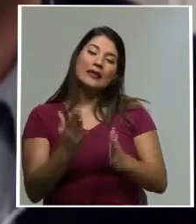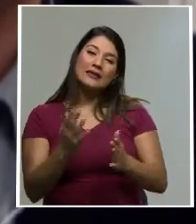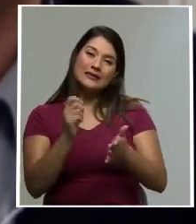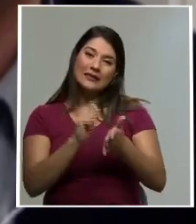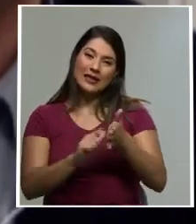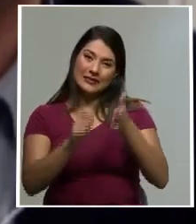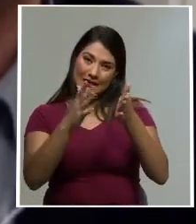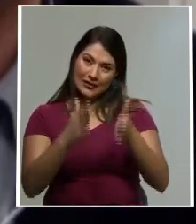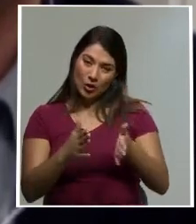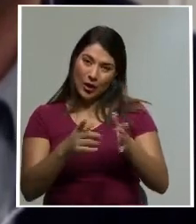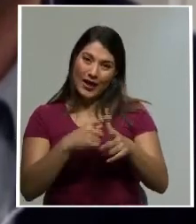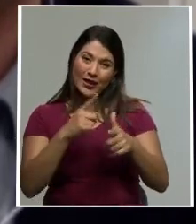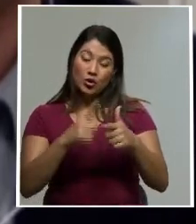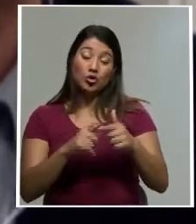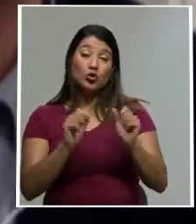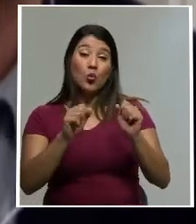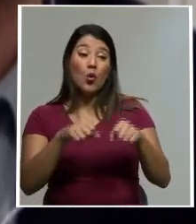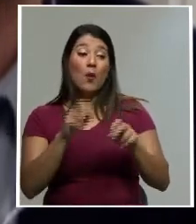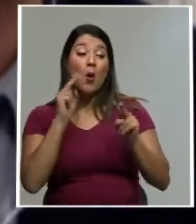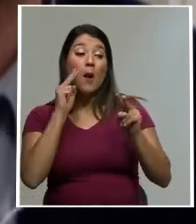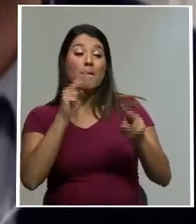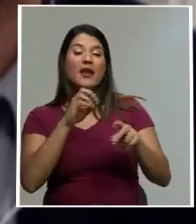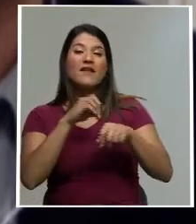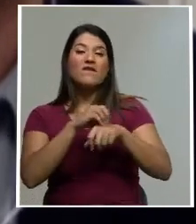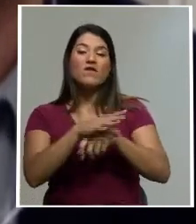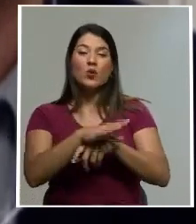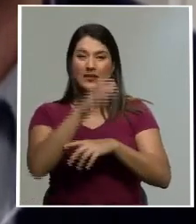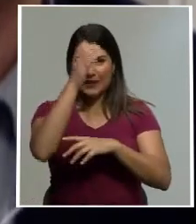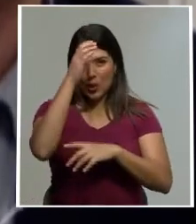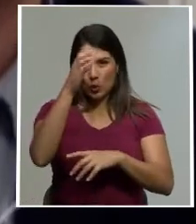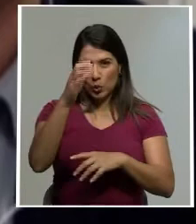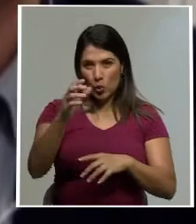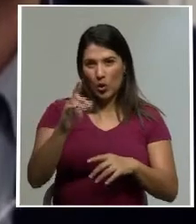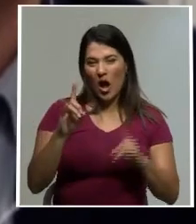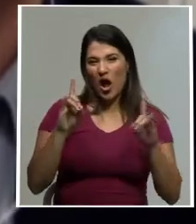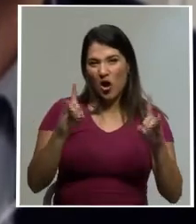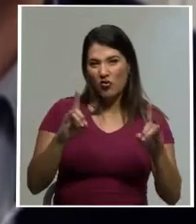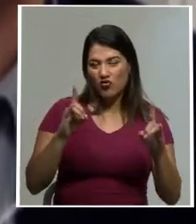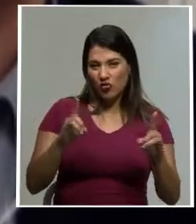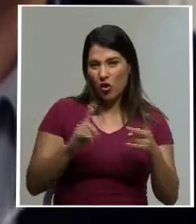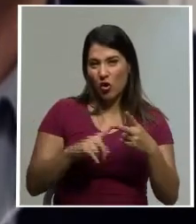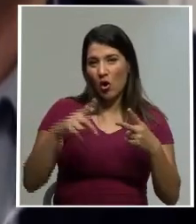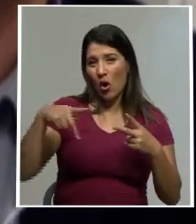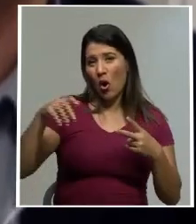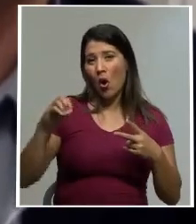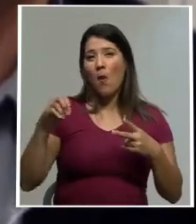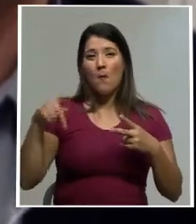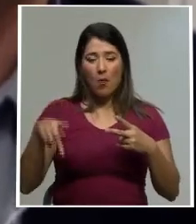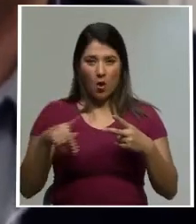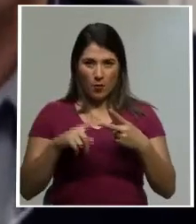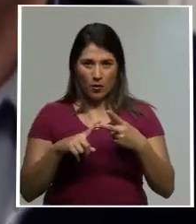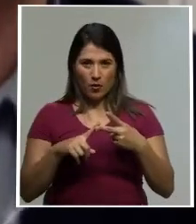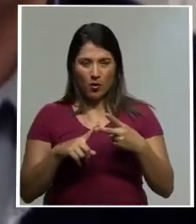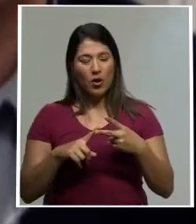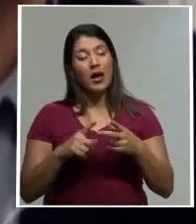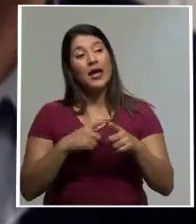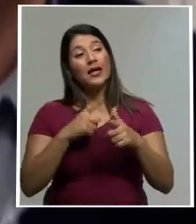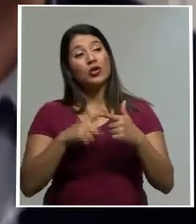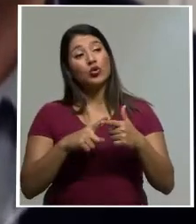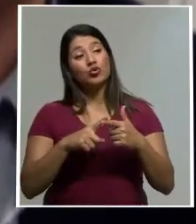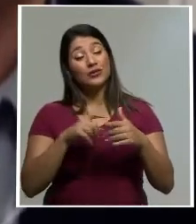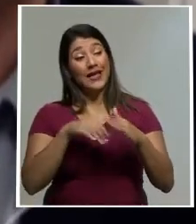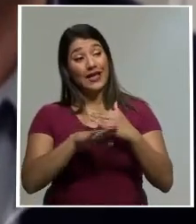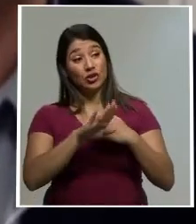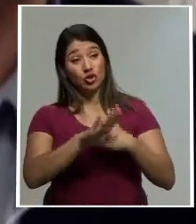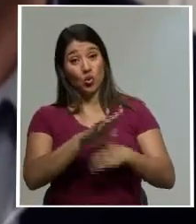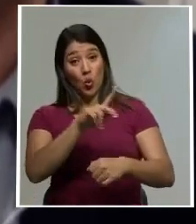la influencia de la cultura pop y del rock como una especie de música de fondo. ¿Cuánto pesa en tu